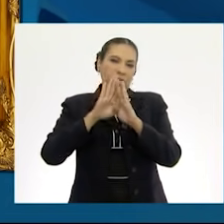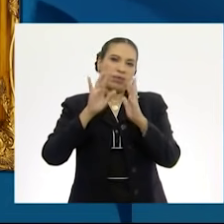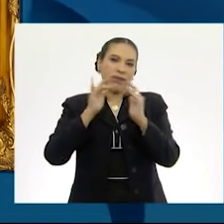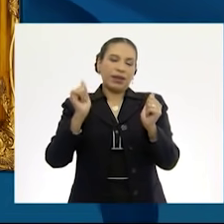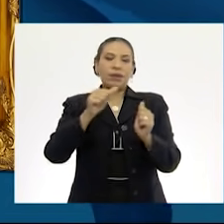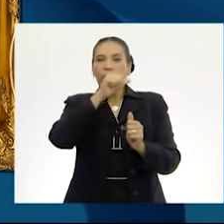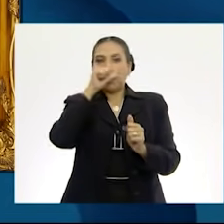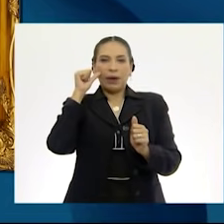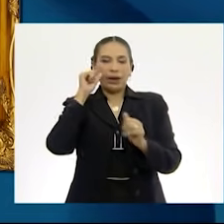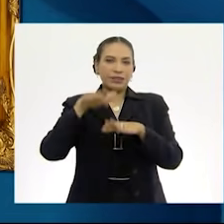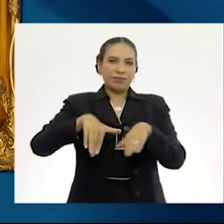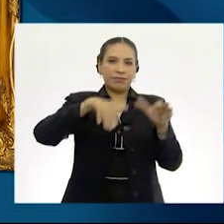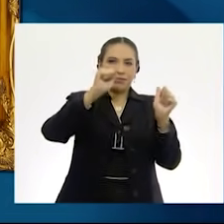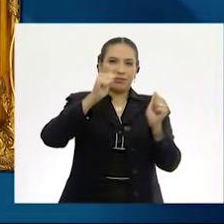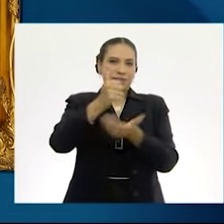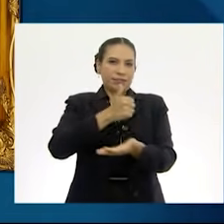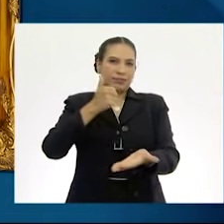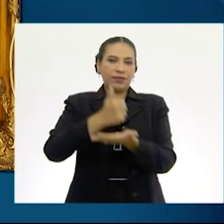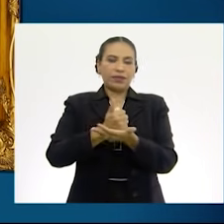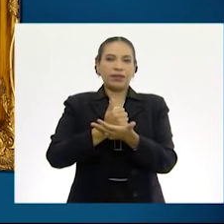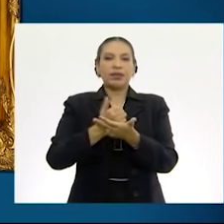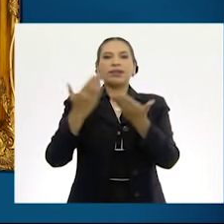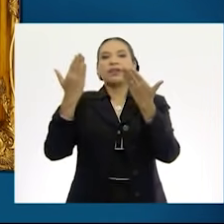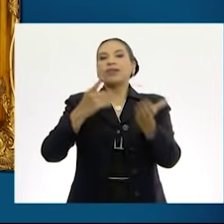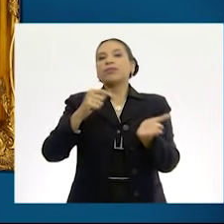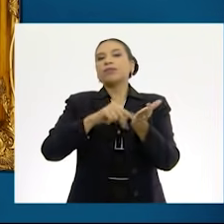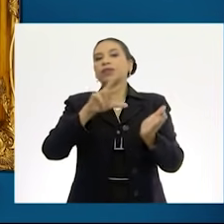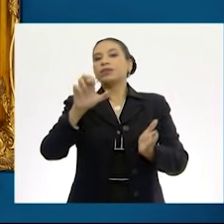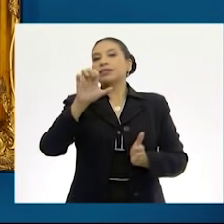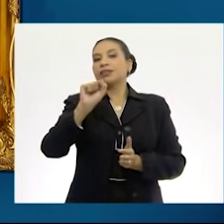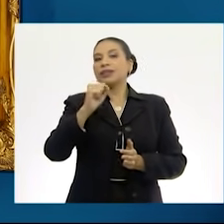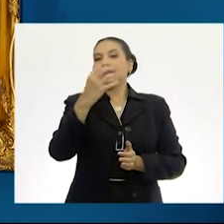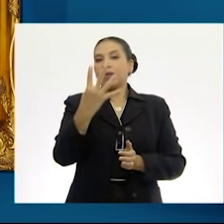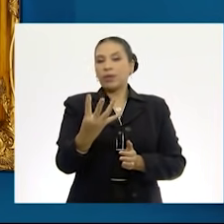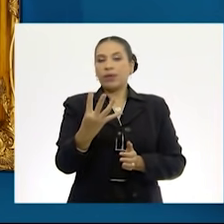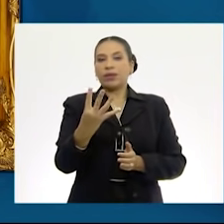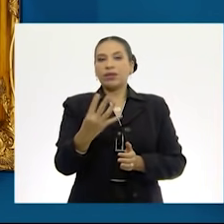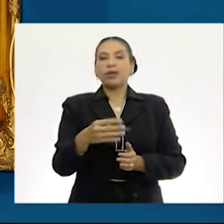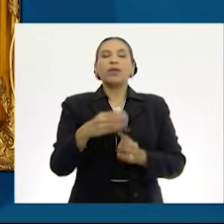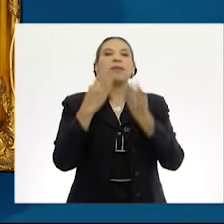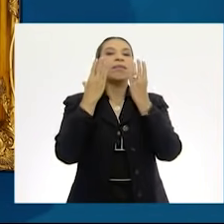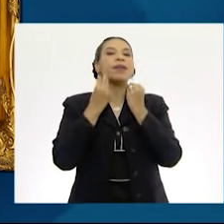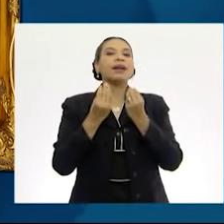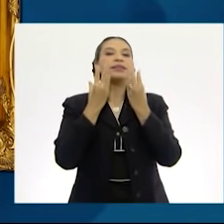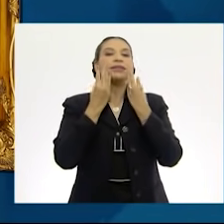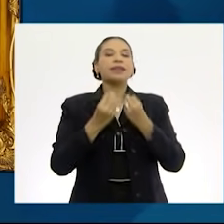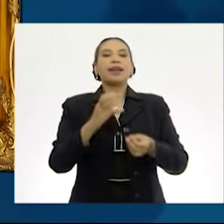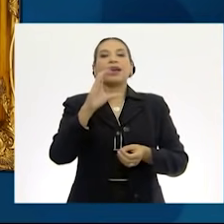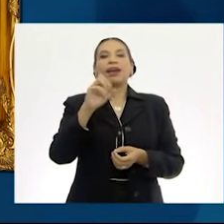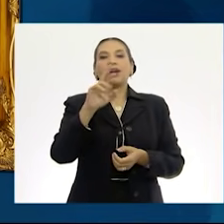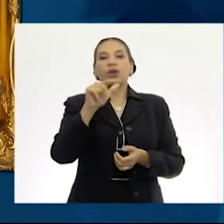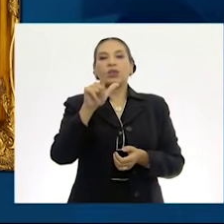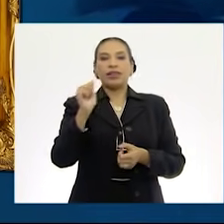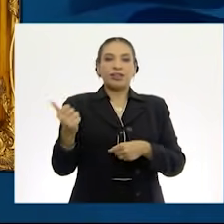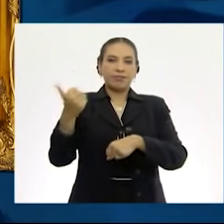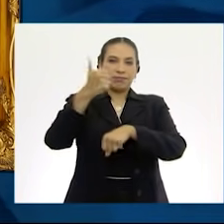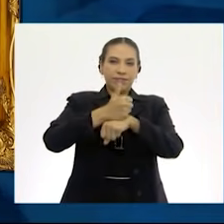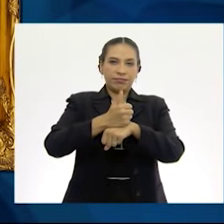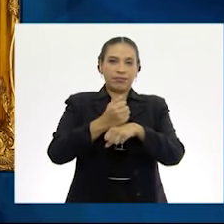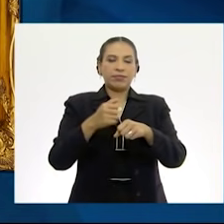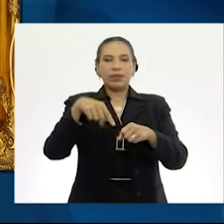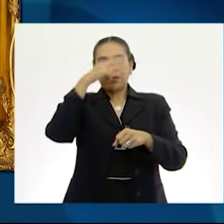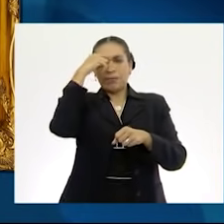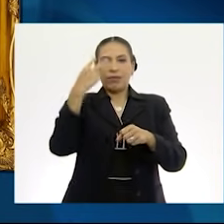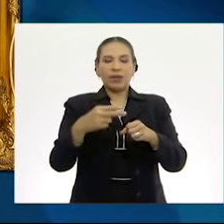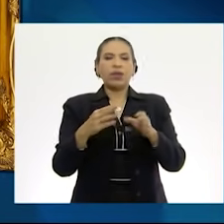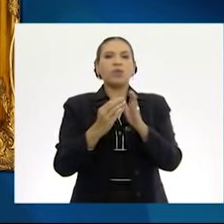capital. Fue así como llegaron en 1864 Maximiliano y Carlota a instaurar en